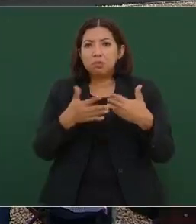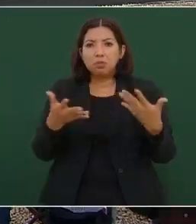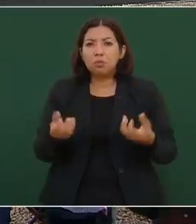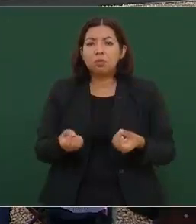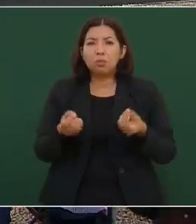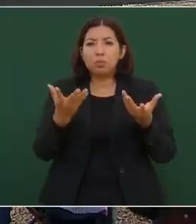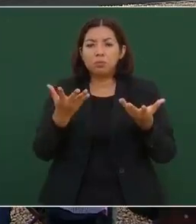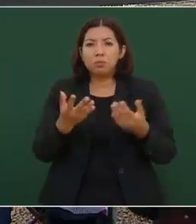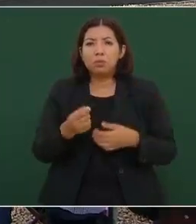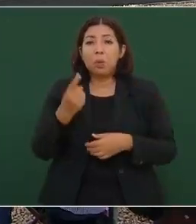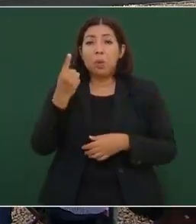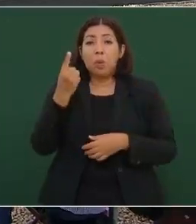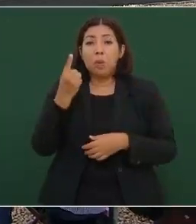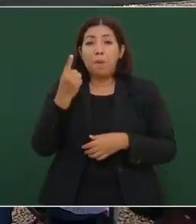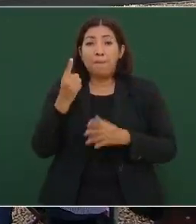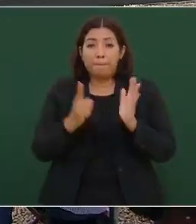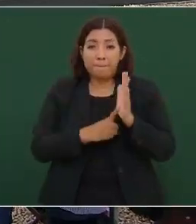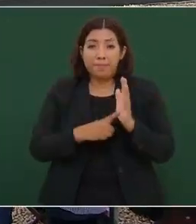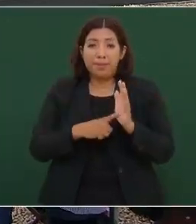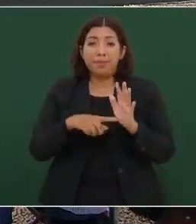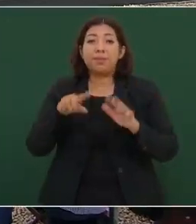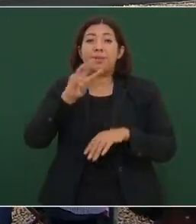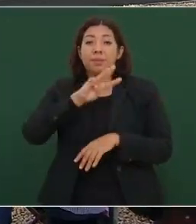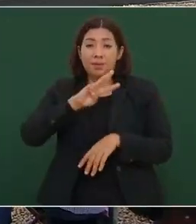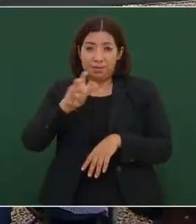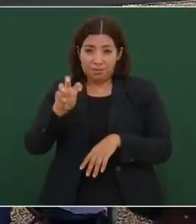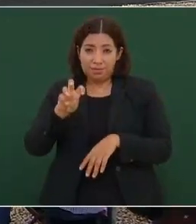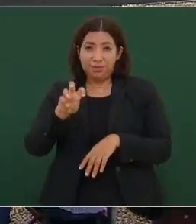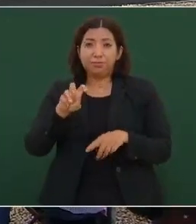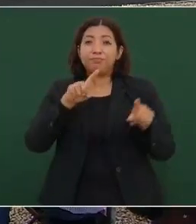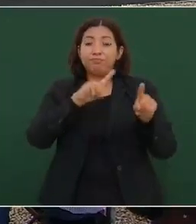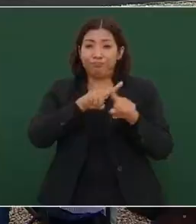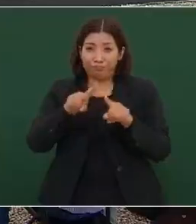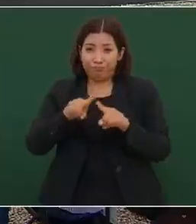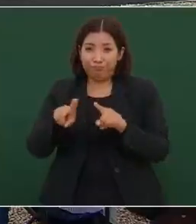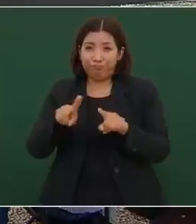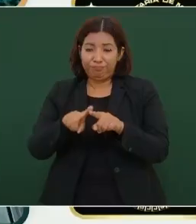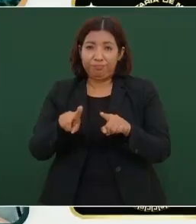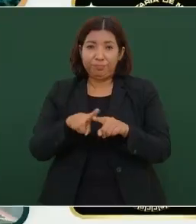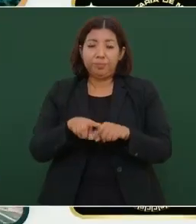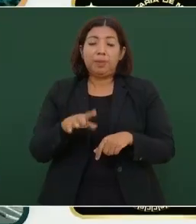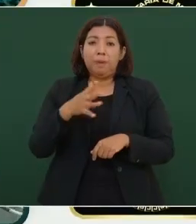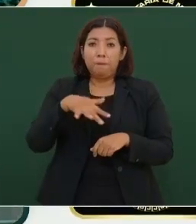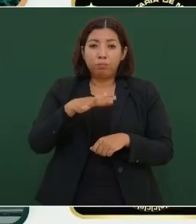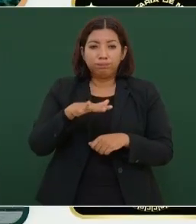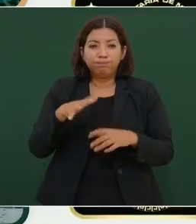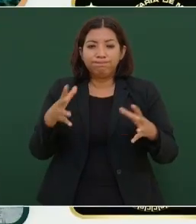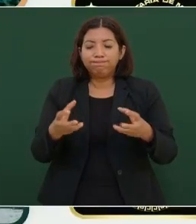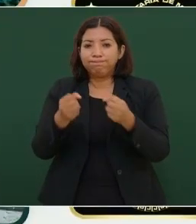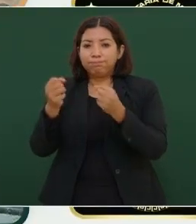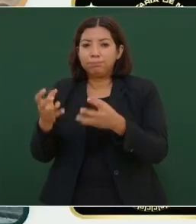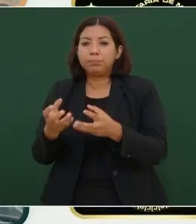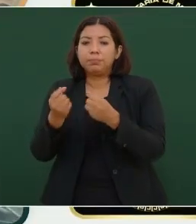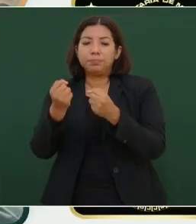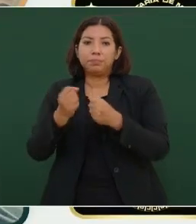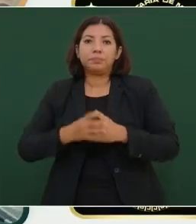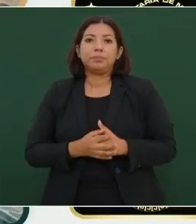han registrado 1.301 eventos, se han participado 140